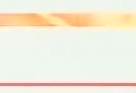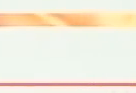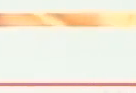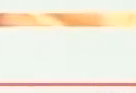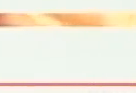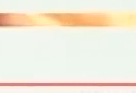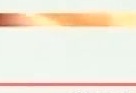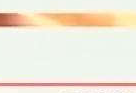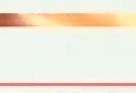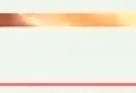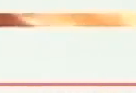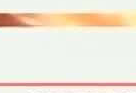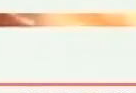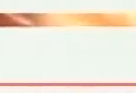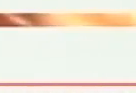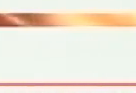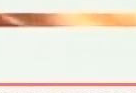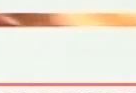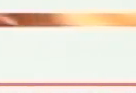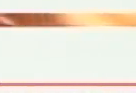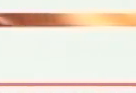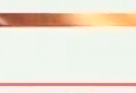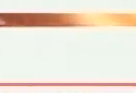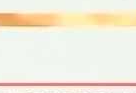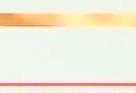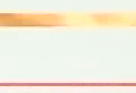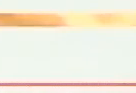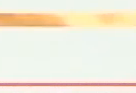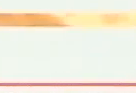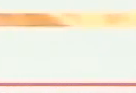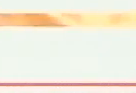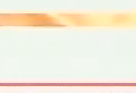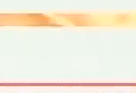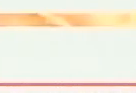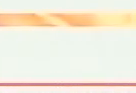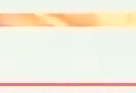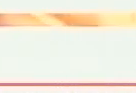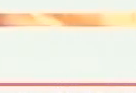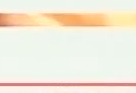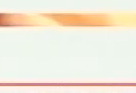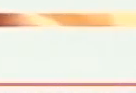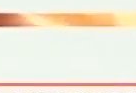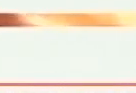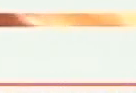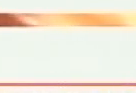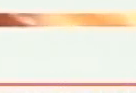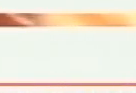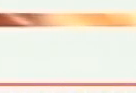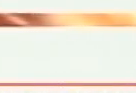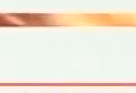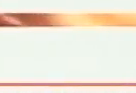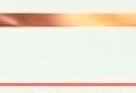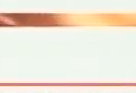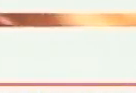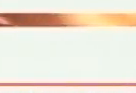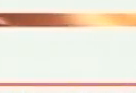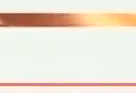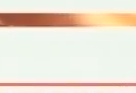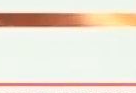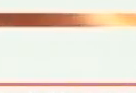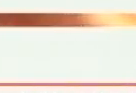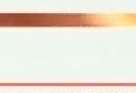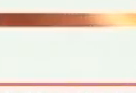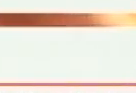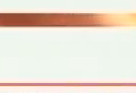supraconstitucional. A muchos no les gusta decirlo y otros no los dicen por modestia, pero esta Asamblea Nacional Constituyente está por